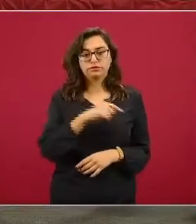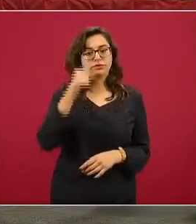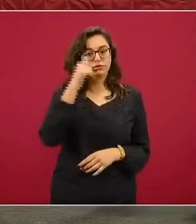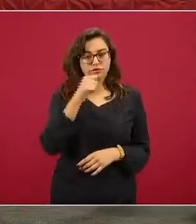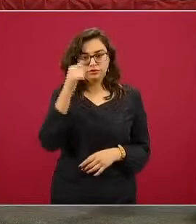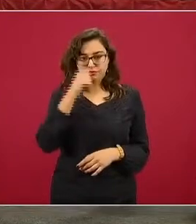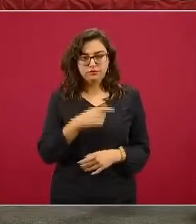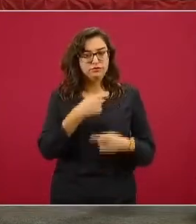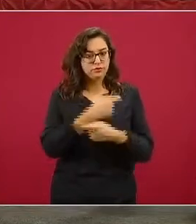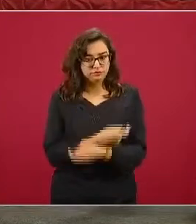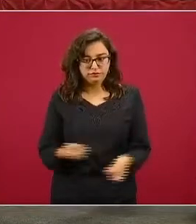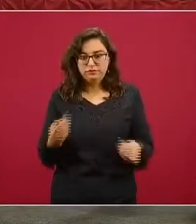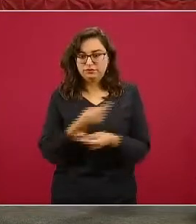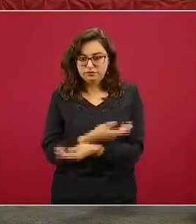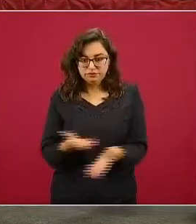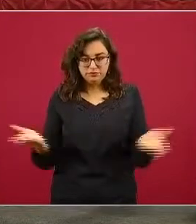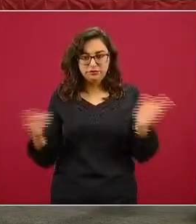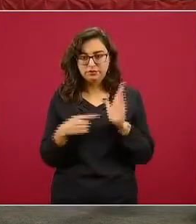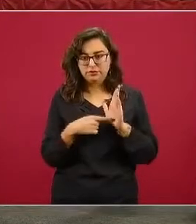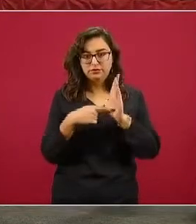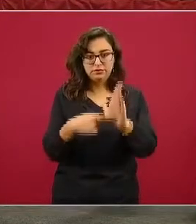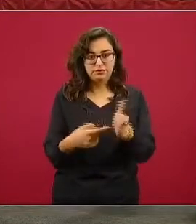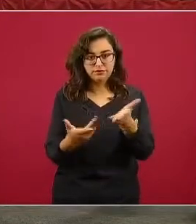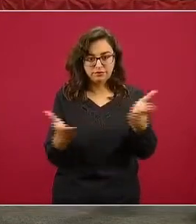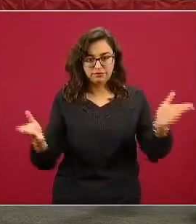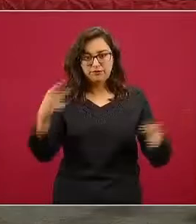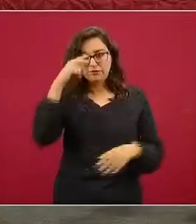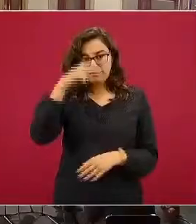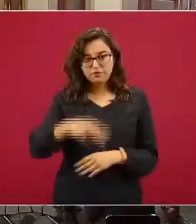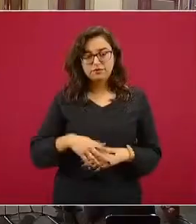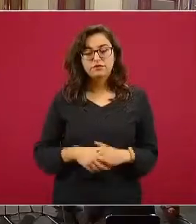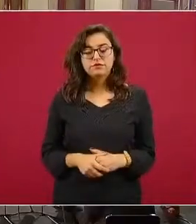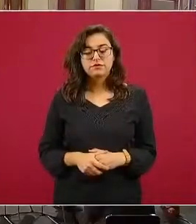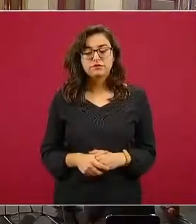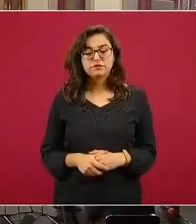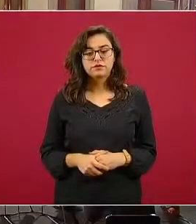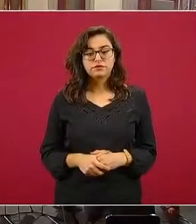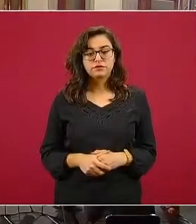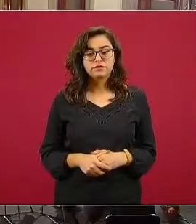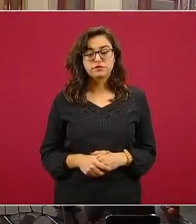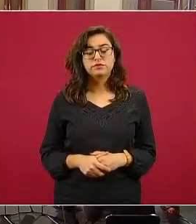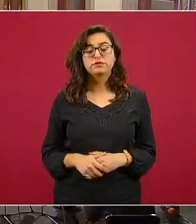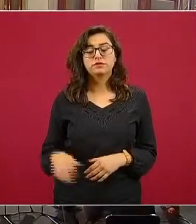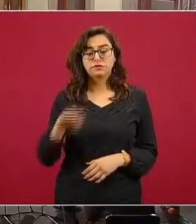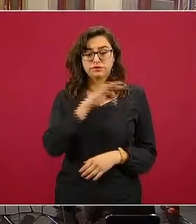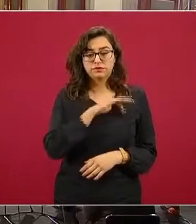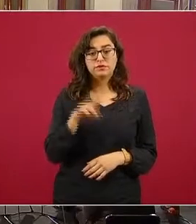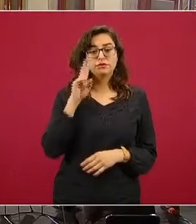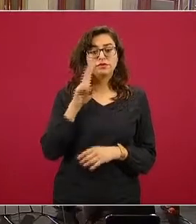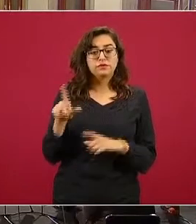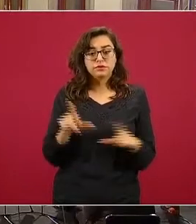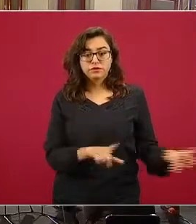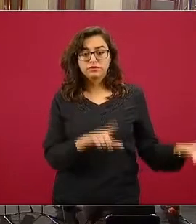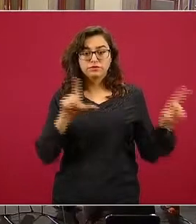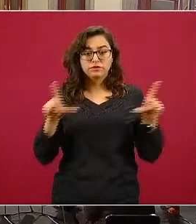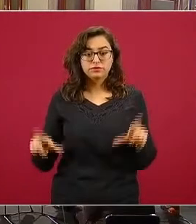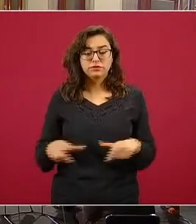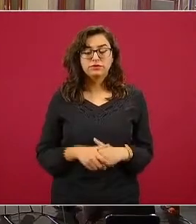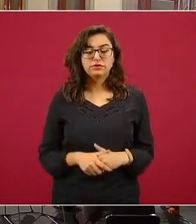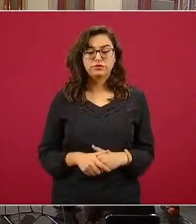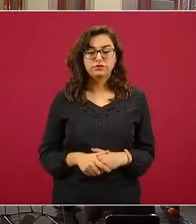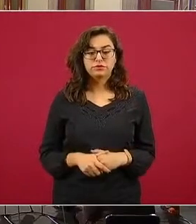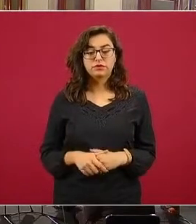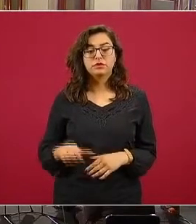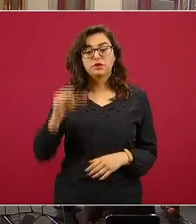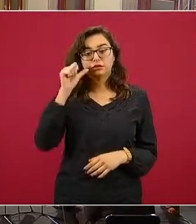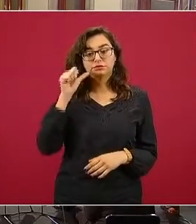también extensivas a la población mexicana. Y precisamente, si vemos en la siguiente diapositiva, el día